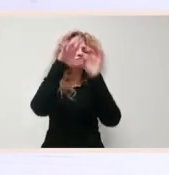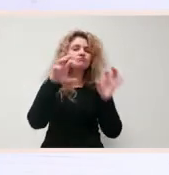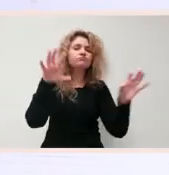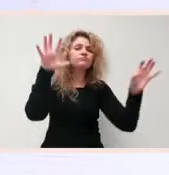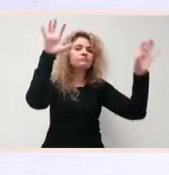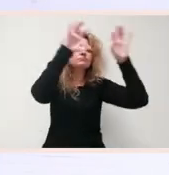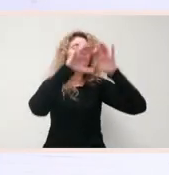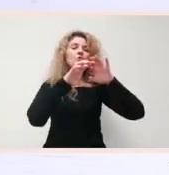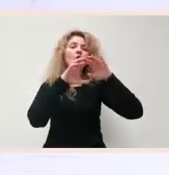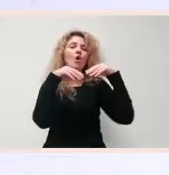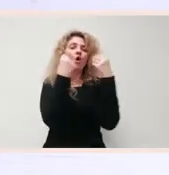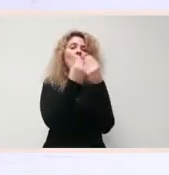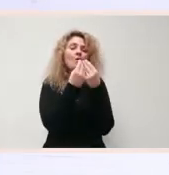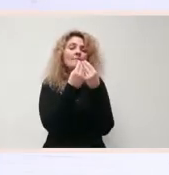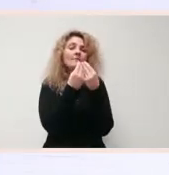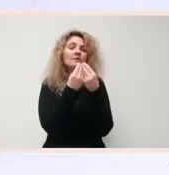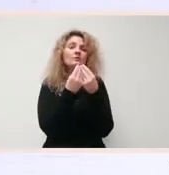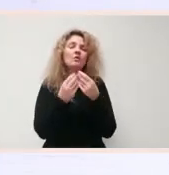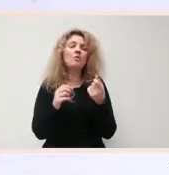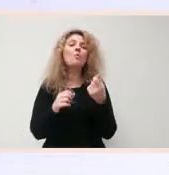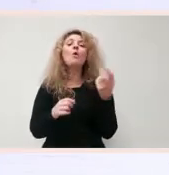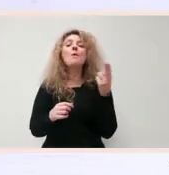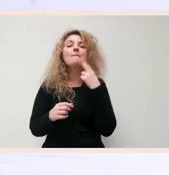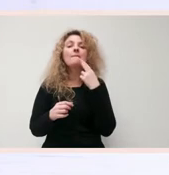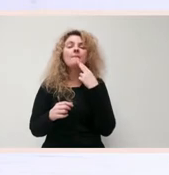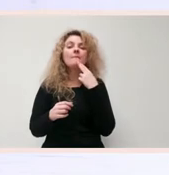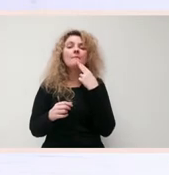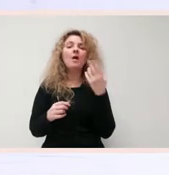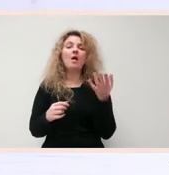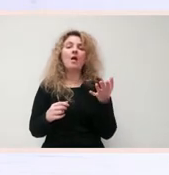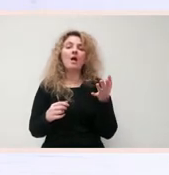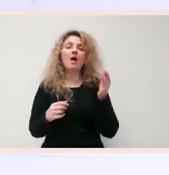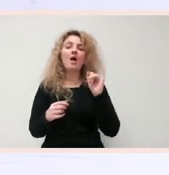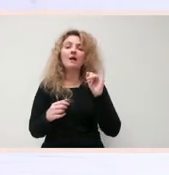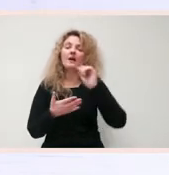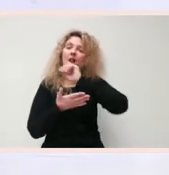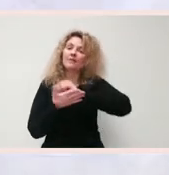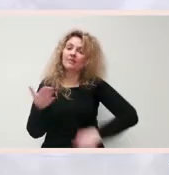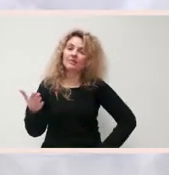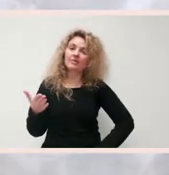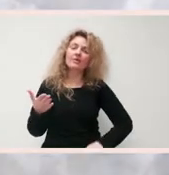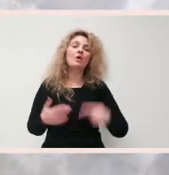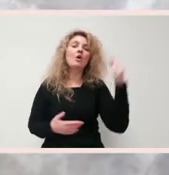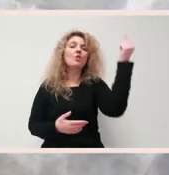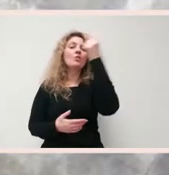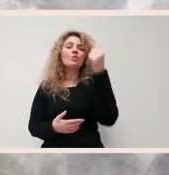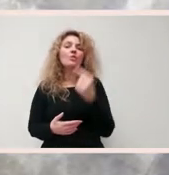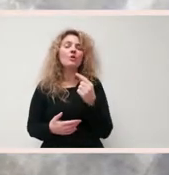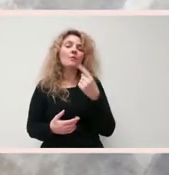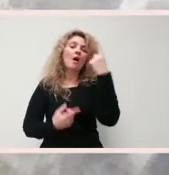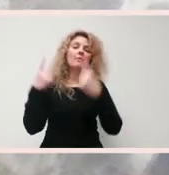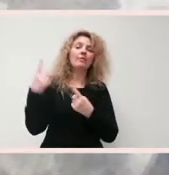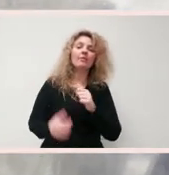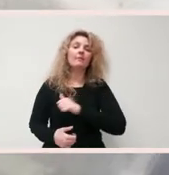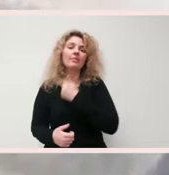unha certa planimetría e un enxero espazo como unha especie de horror vacui como de medo o baleiro, un